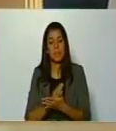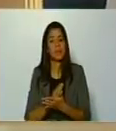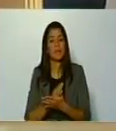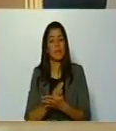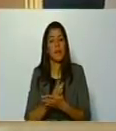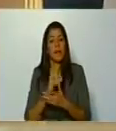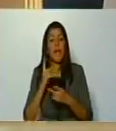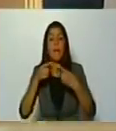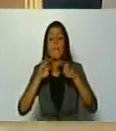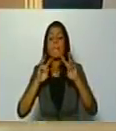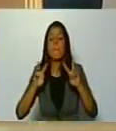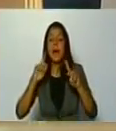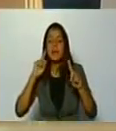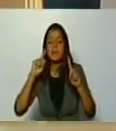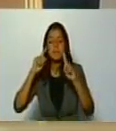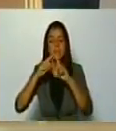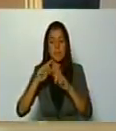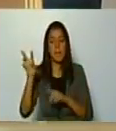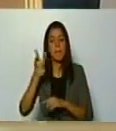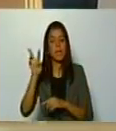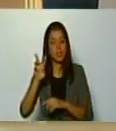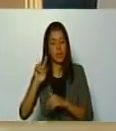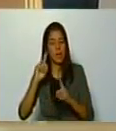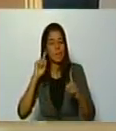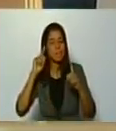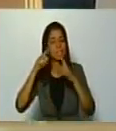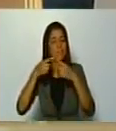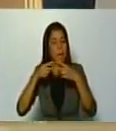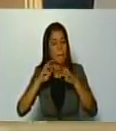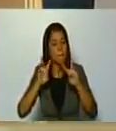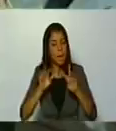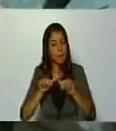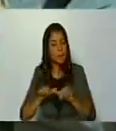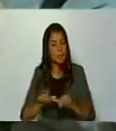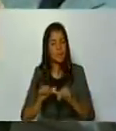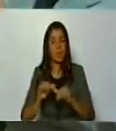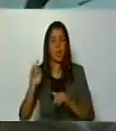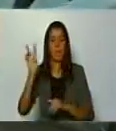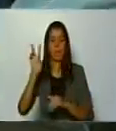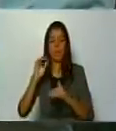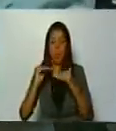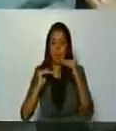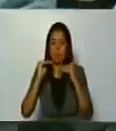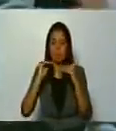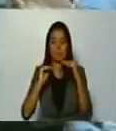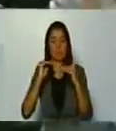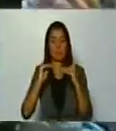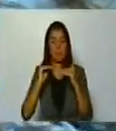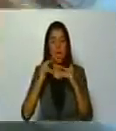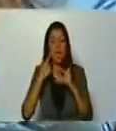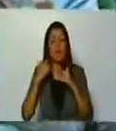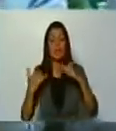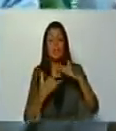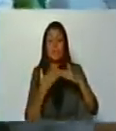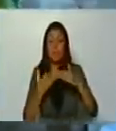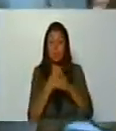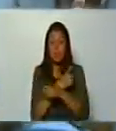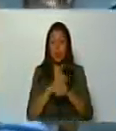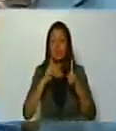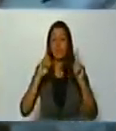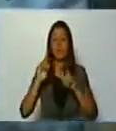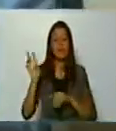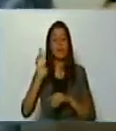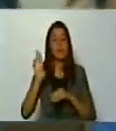preservación de la paz de la República, la preservación de la estabilidad nacional, el mantenimiento de las instituciones